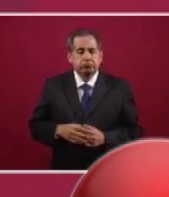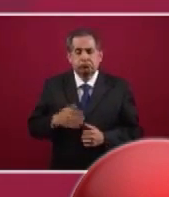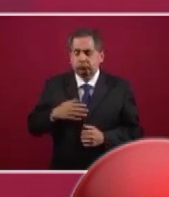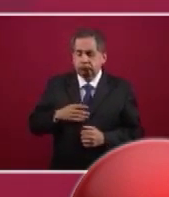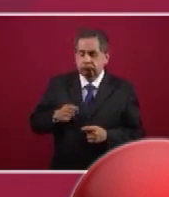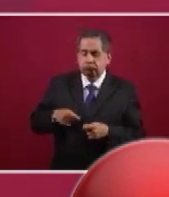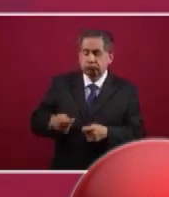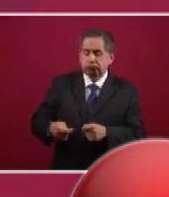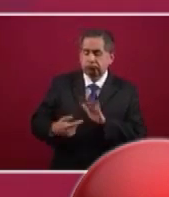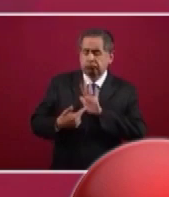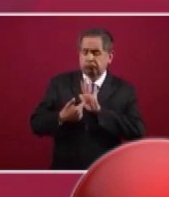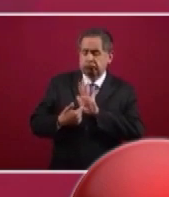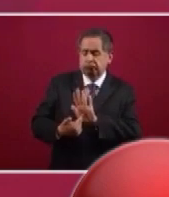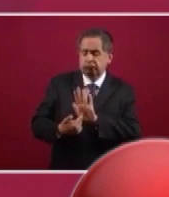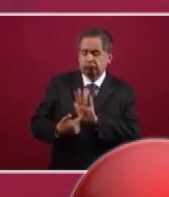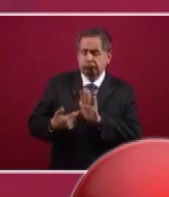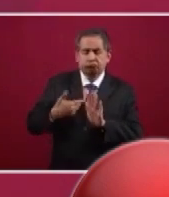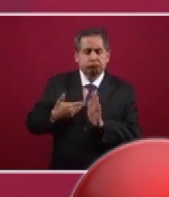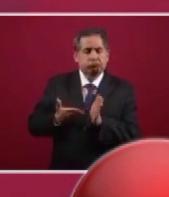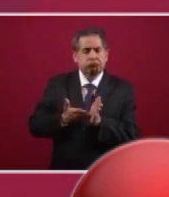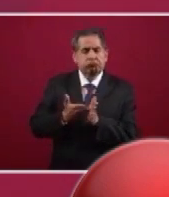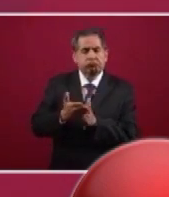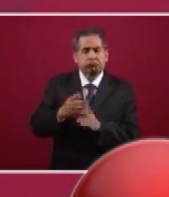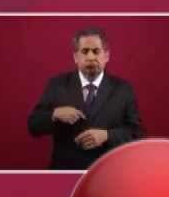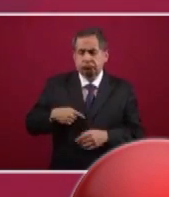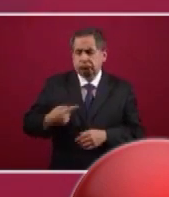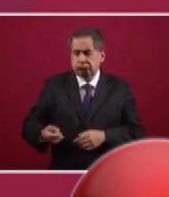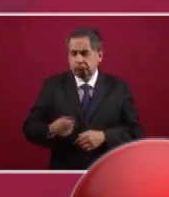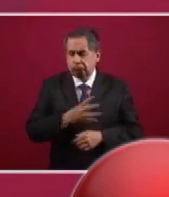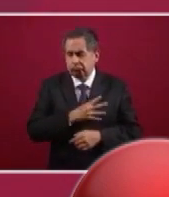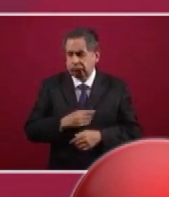ejemplo de rectitud a los hijos.